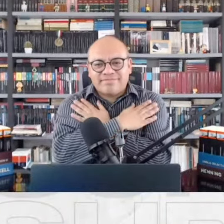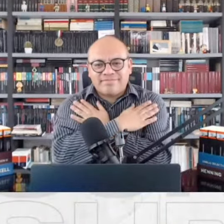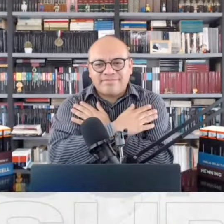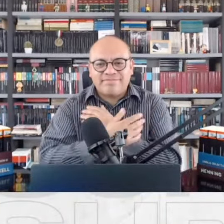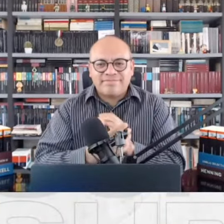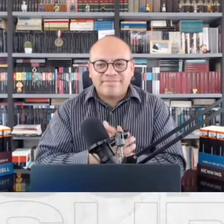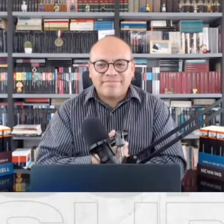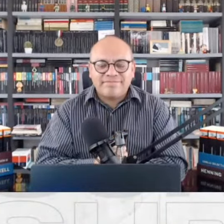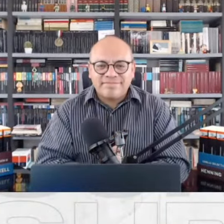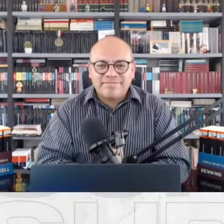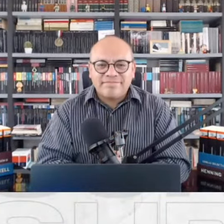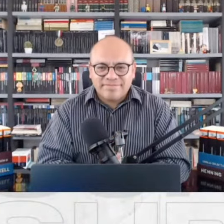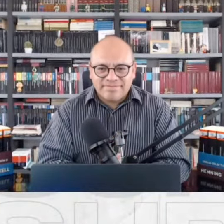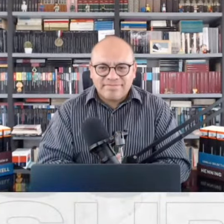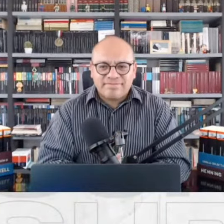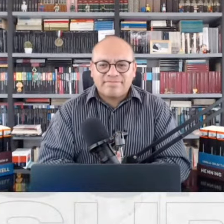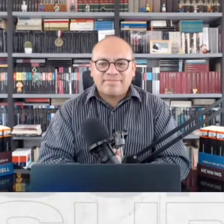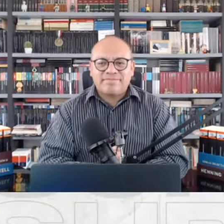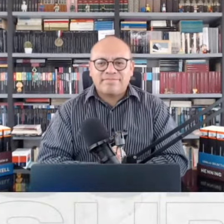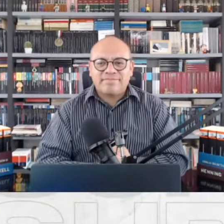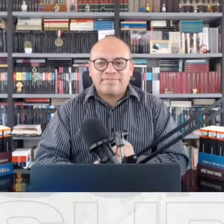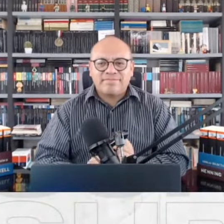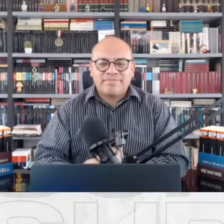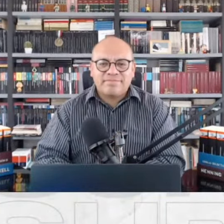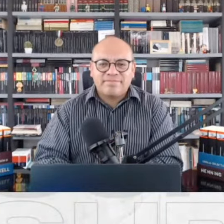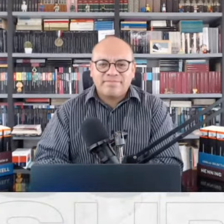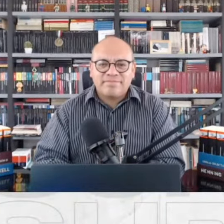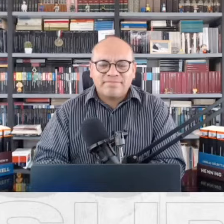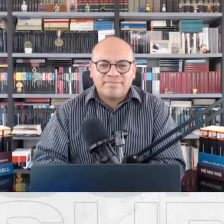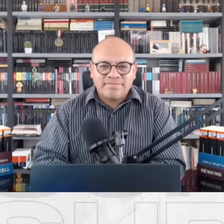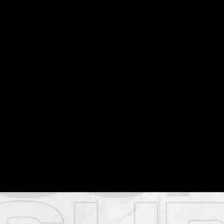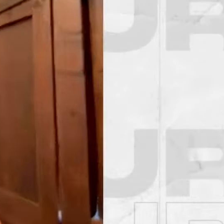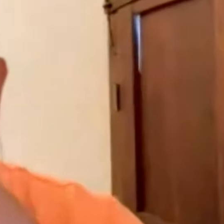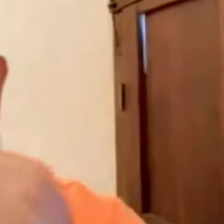Sevilla. Gracias por hablar sin censura. Gracias por formar parte de esta familia. Y